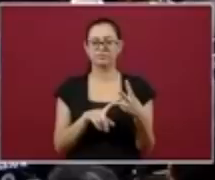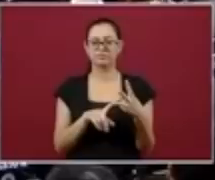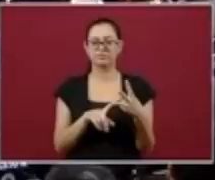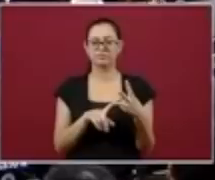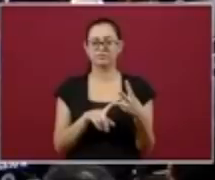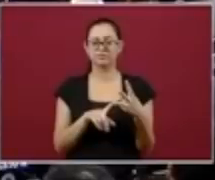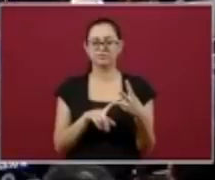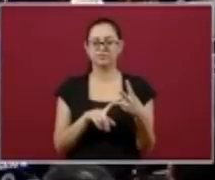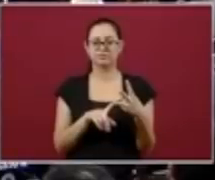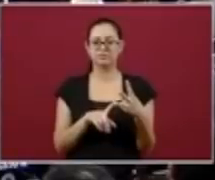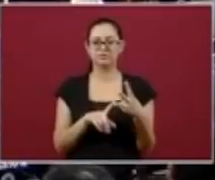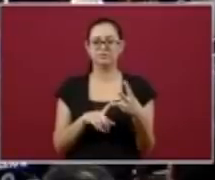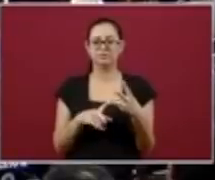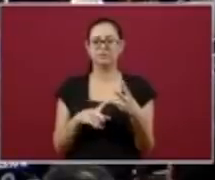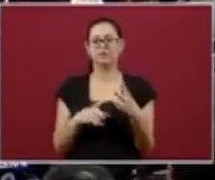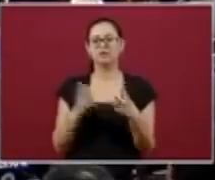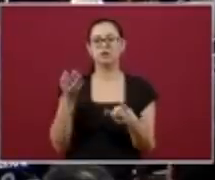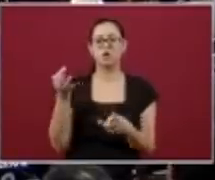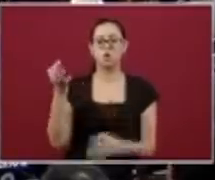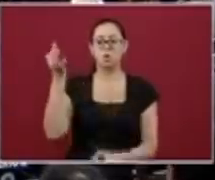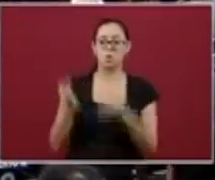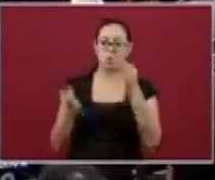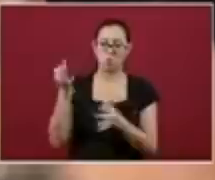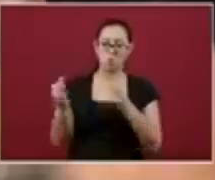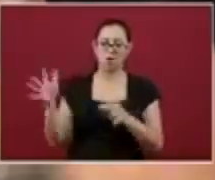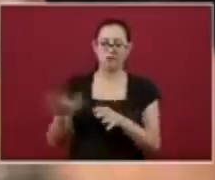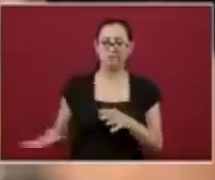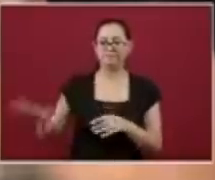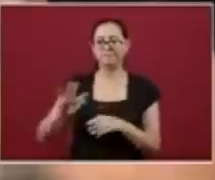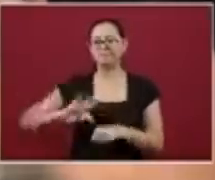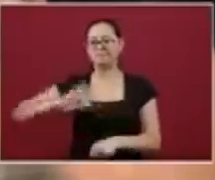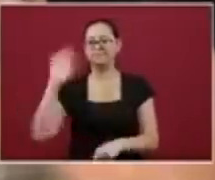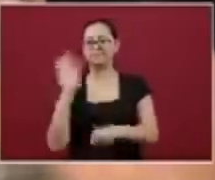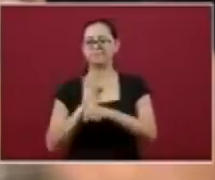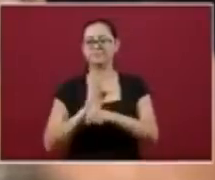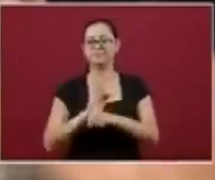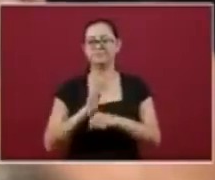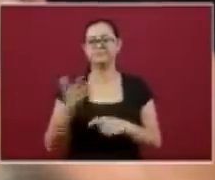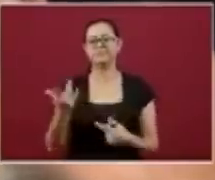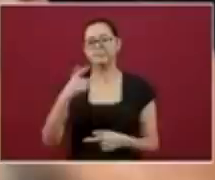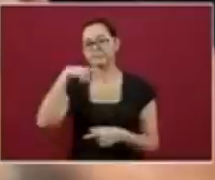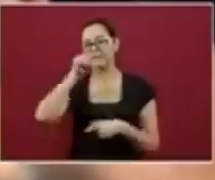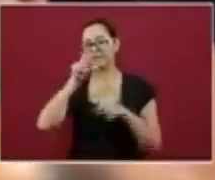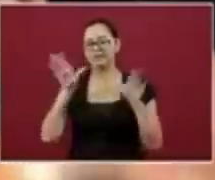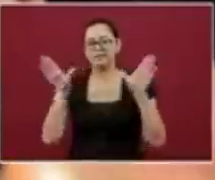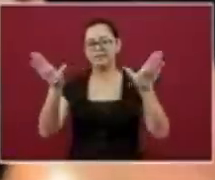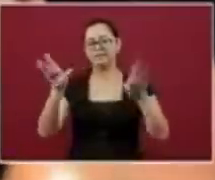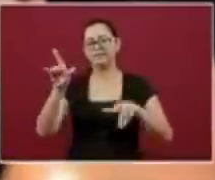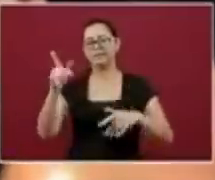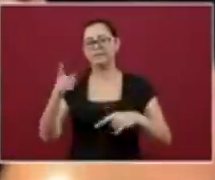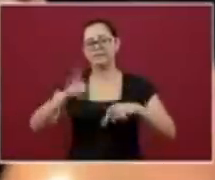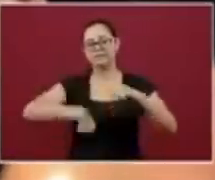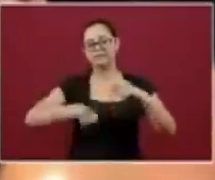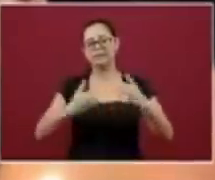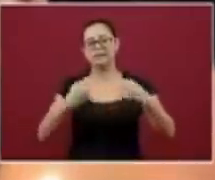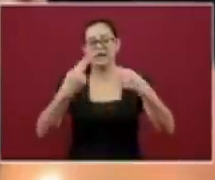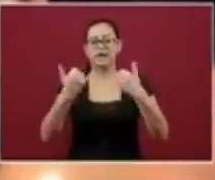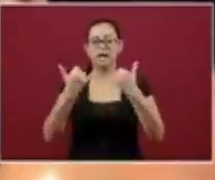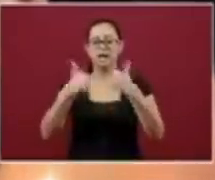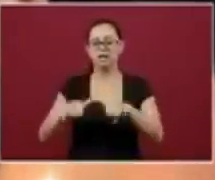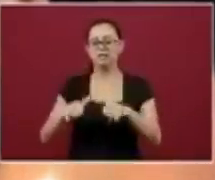Un juez de distrito, presidente, admitió un amparo para quitar la condecoración del Águila Azteca al yerno y asesor de Donald Trump,